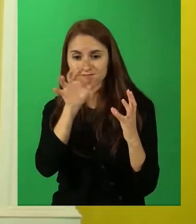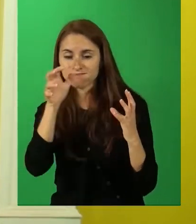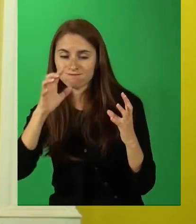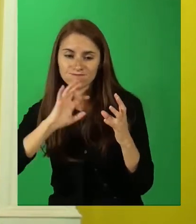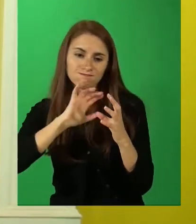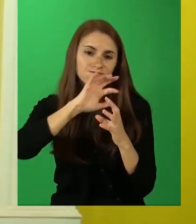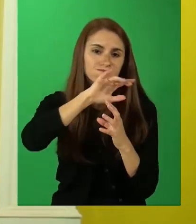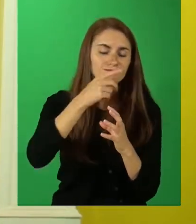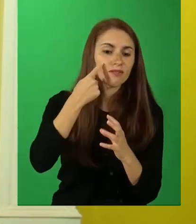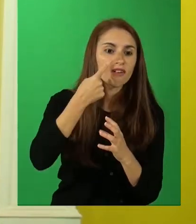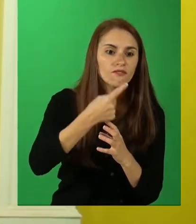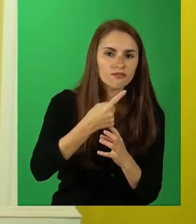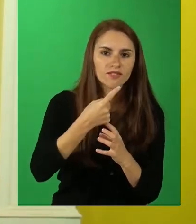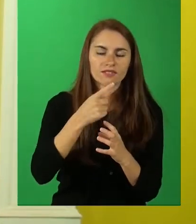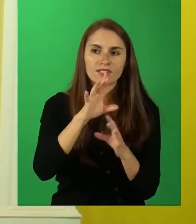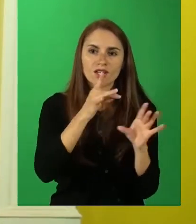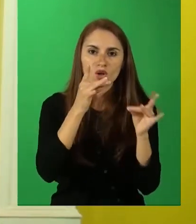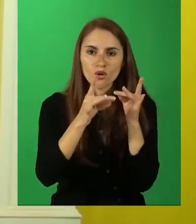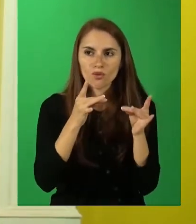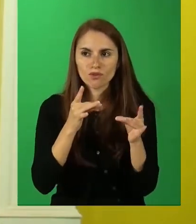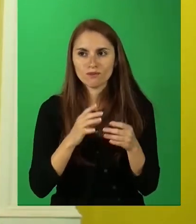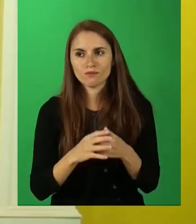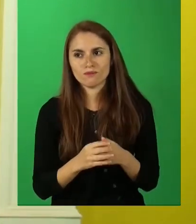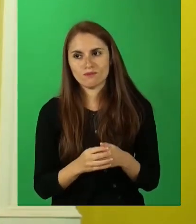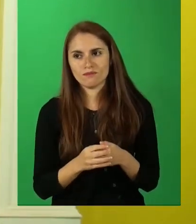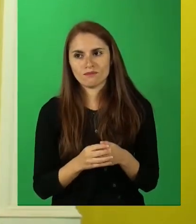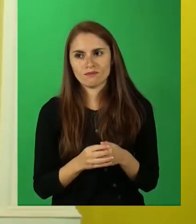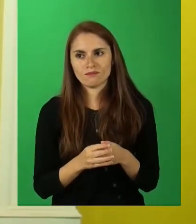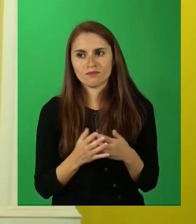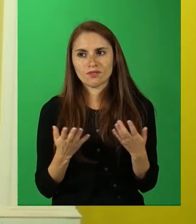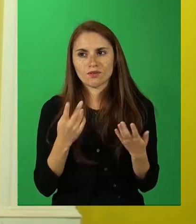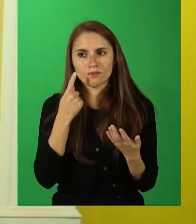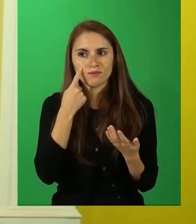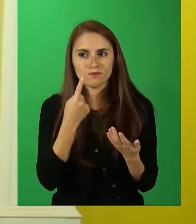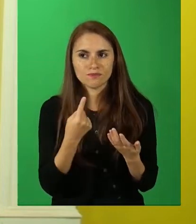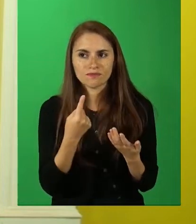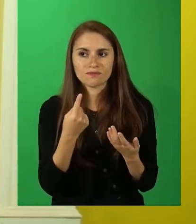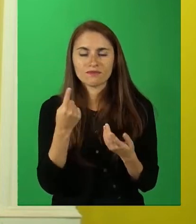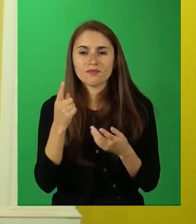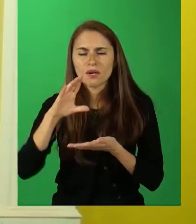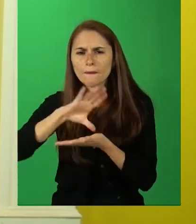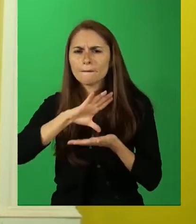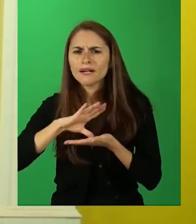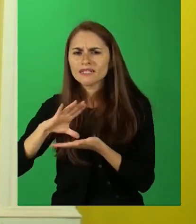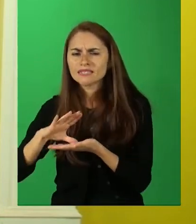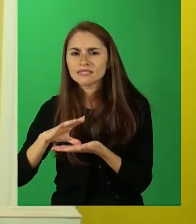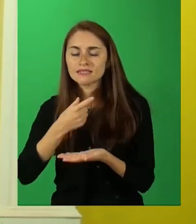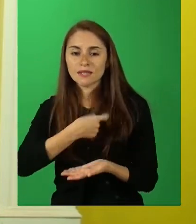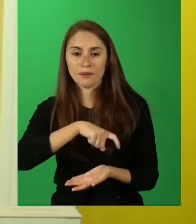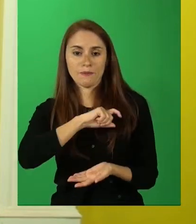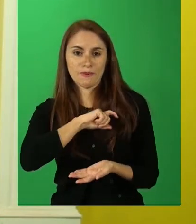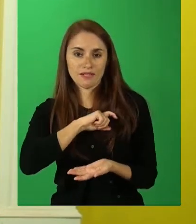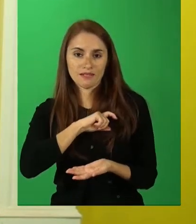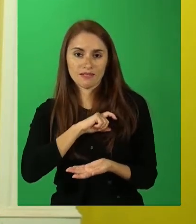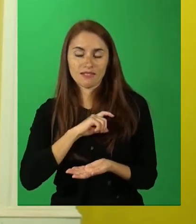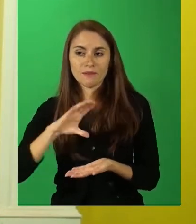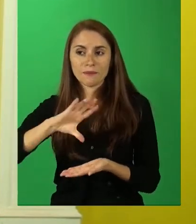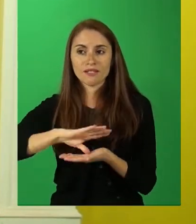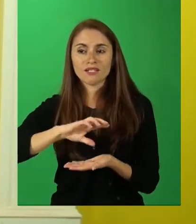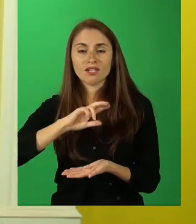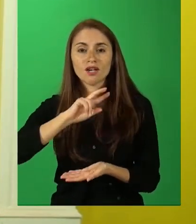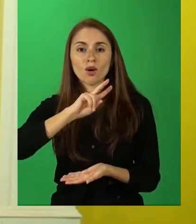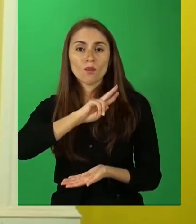para ellos. ¿Ya? ¿Quiénes son los países más preparados para esto? España y Portugal, porque